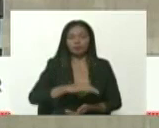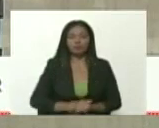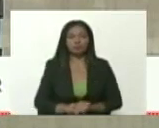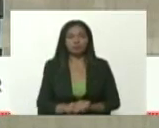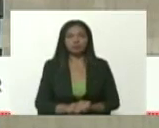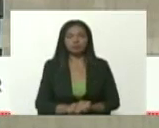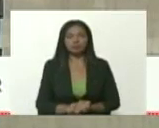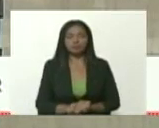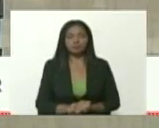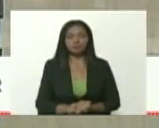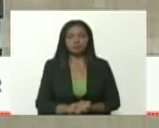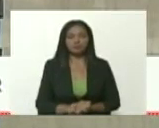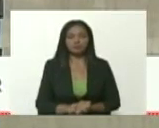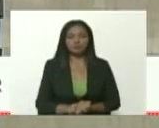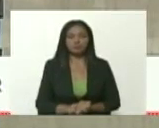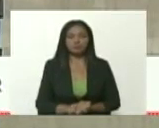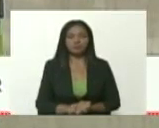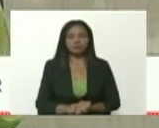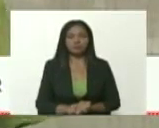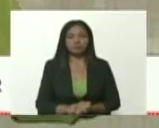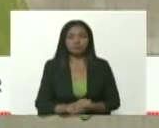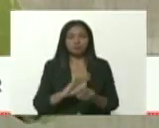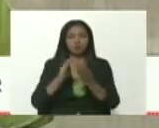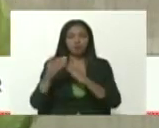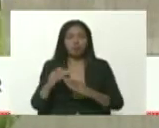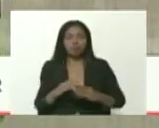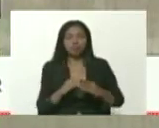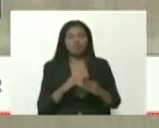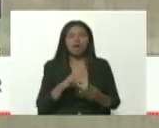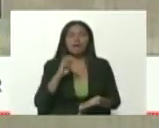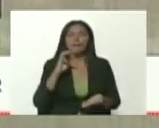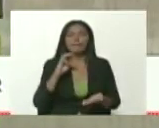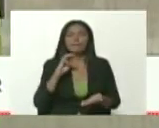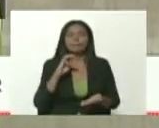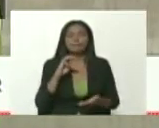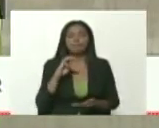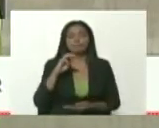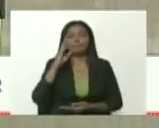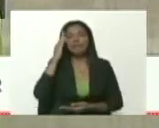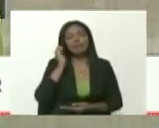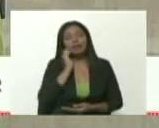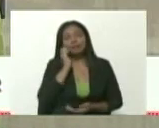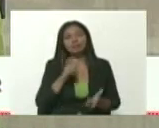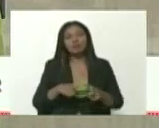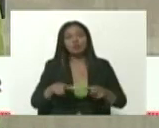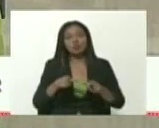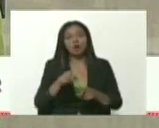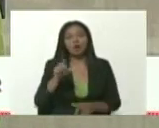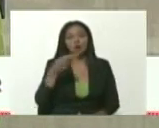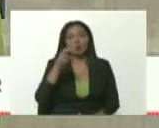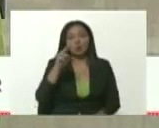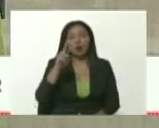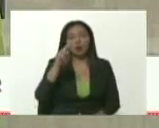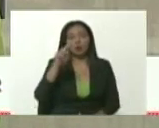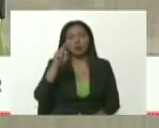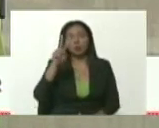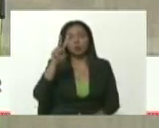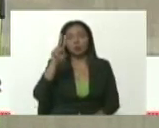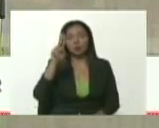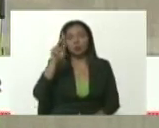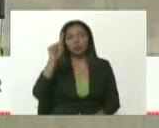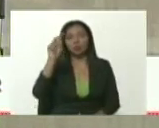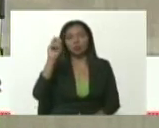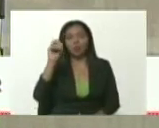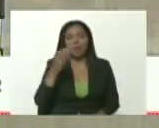desde Linares Alcántara, la comuna Miranda, Bolívar Chávez, desde Guaruto,